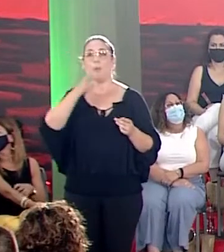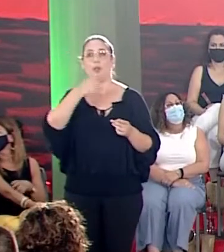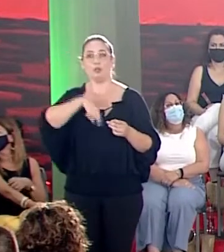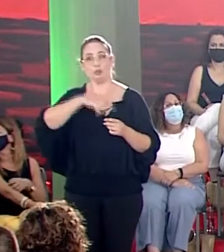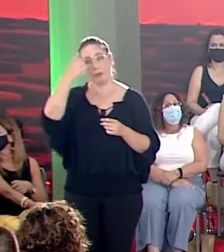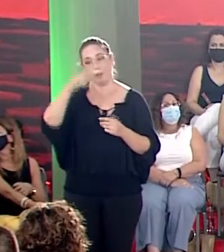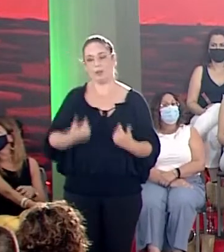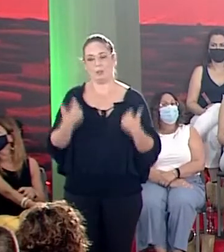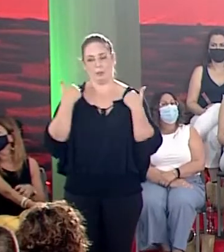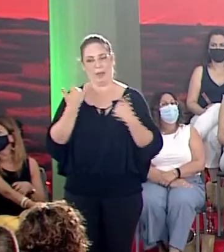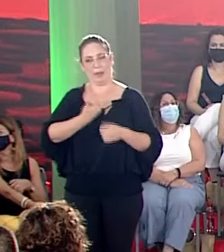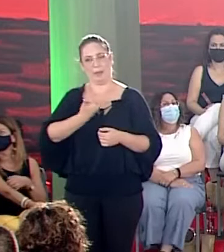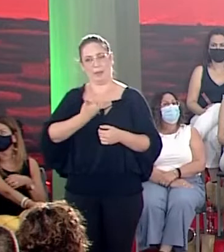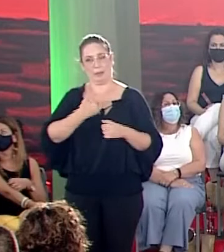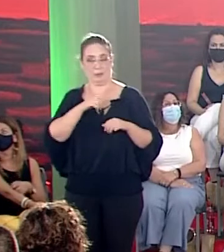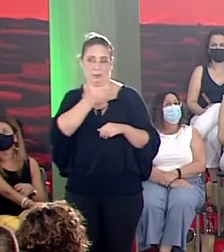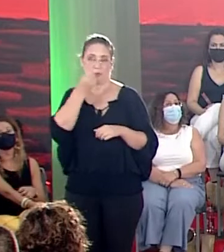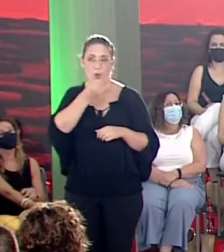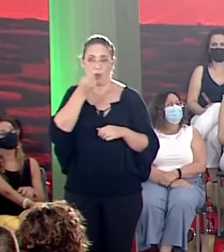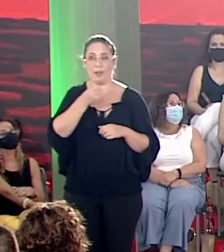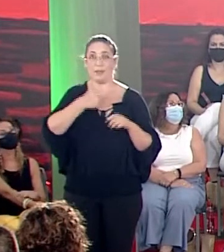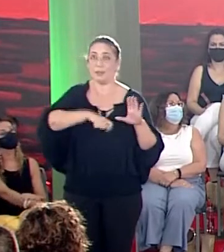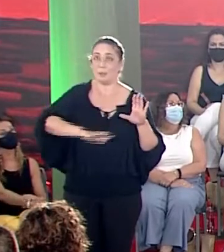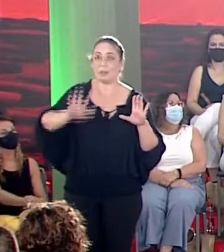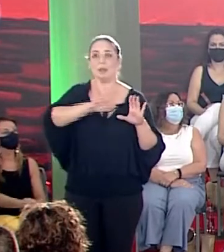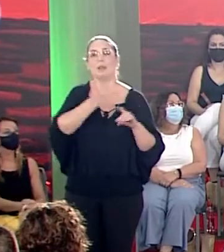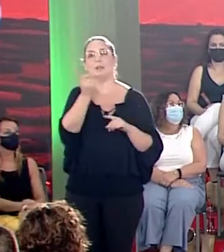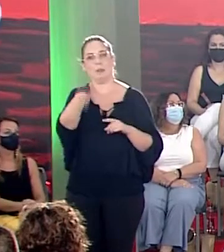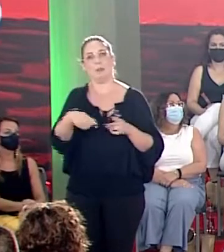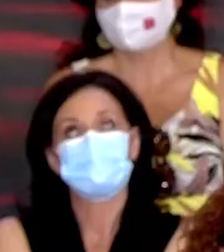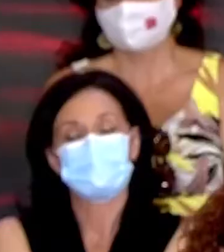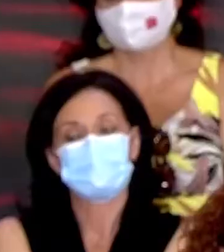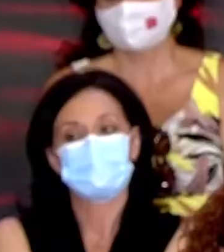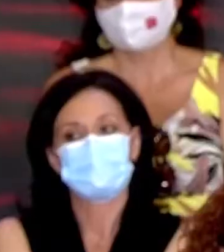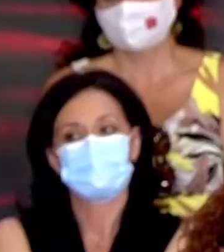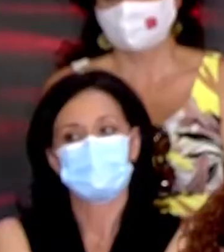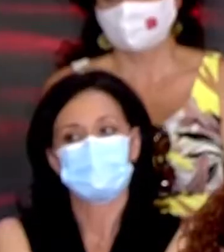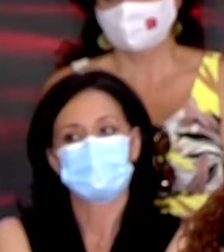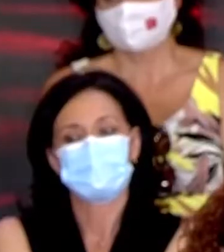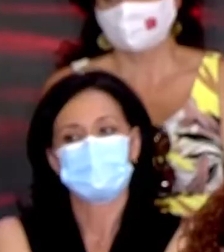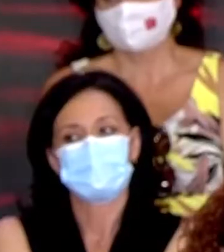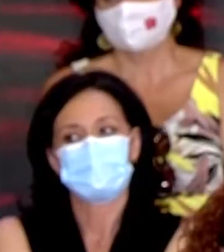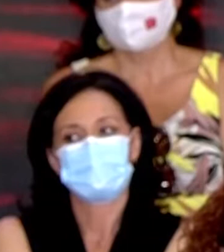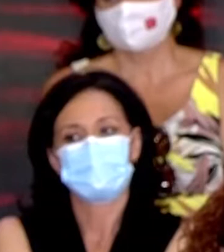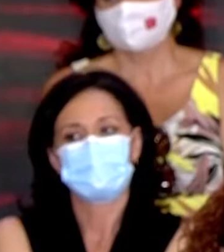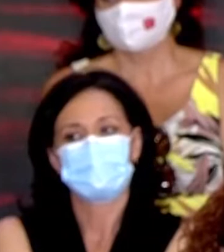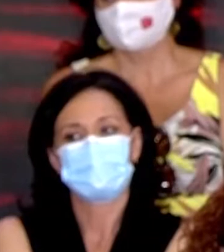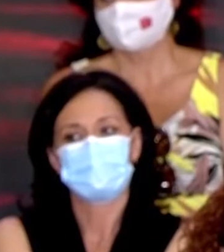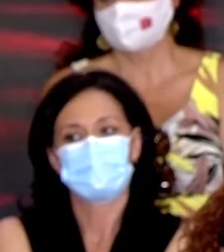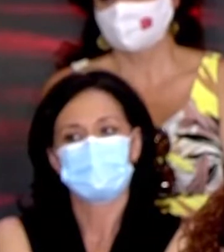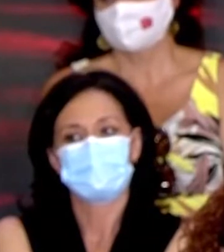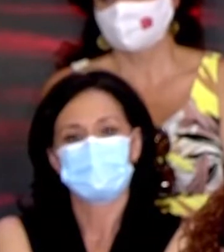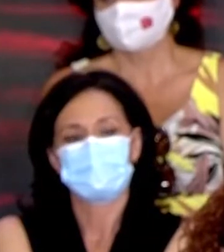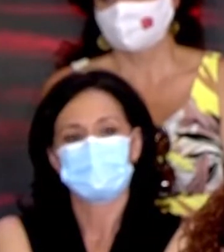una responsabilidad dentro del PSOE de España y, por supuesto, con nuestra tierra. Queremos recuperar ese momento en el